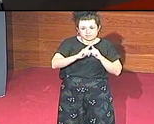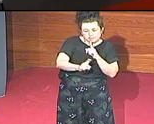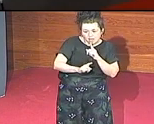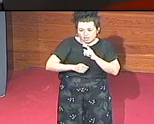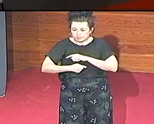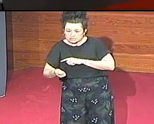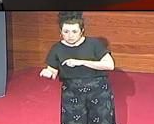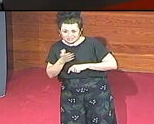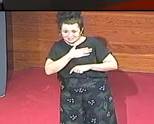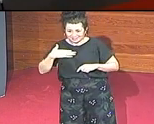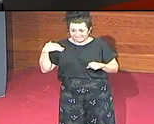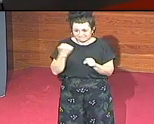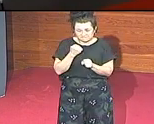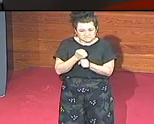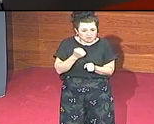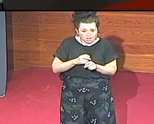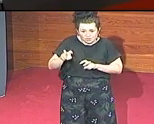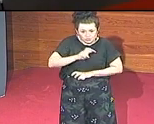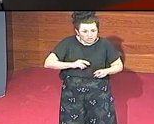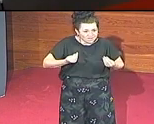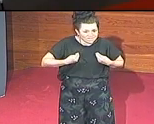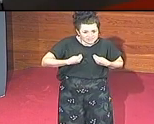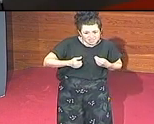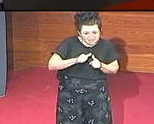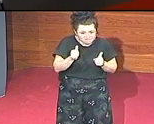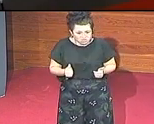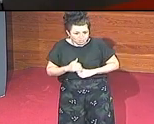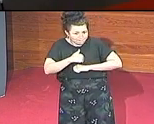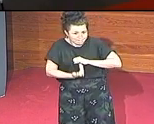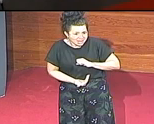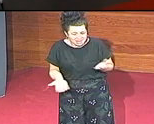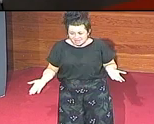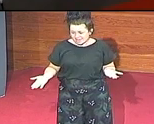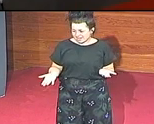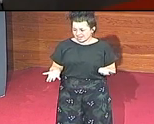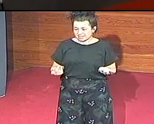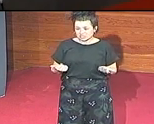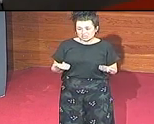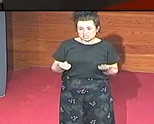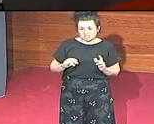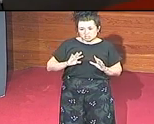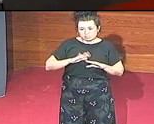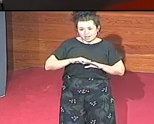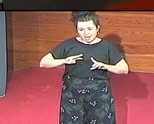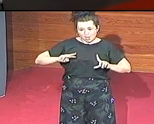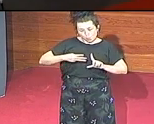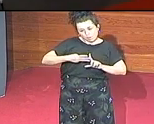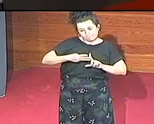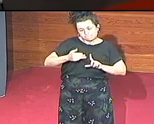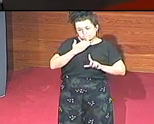vida y entonces hice un especial para la web animado con unas viñetas